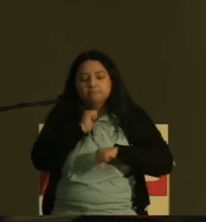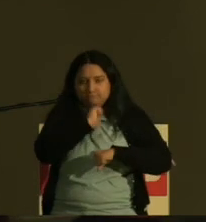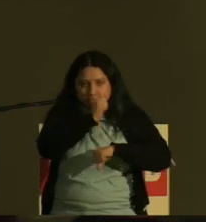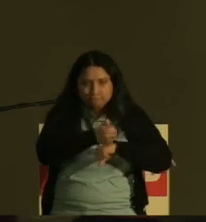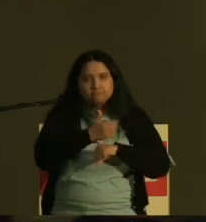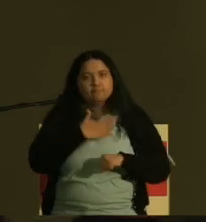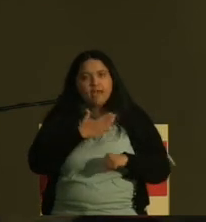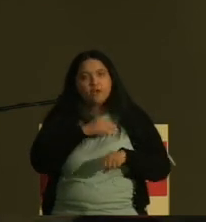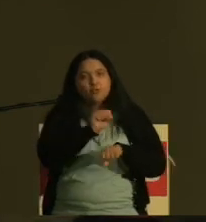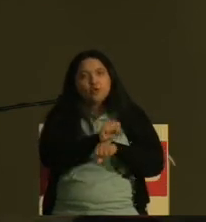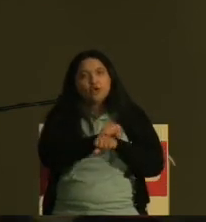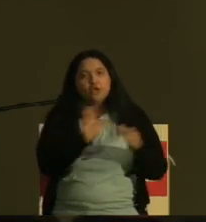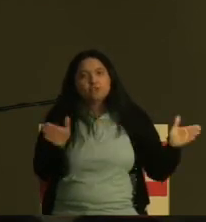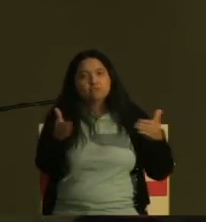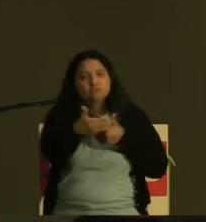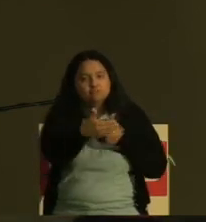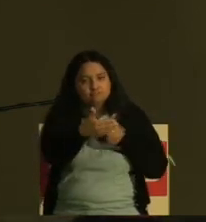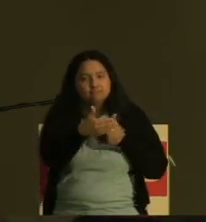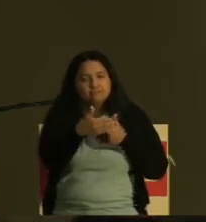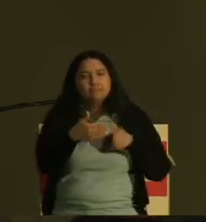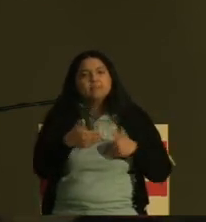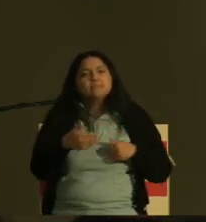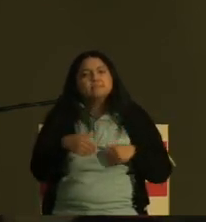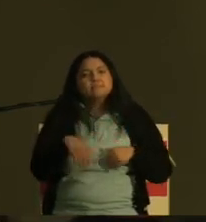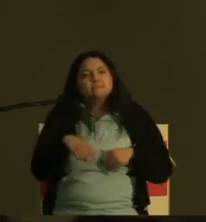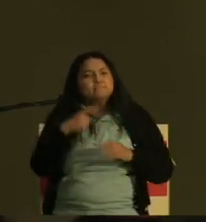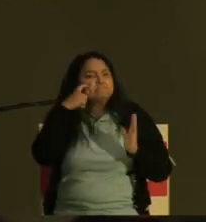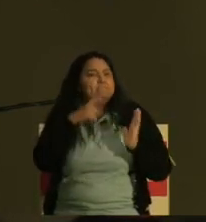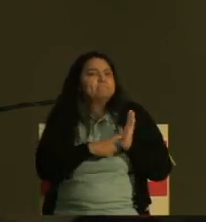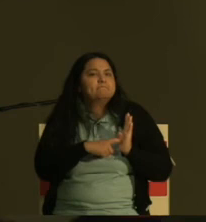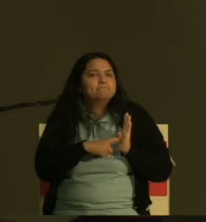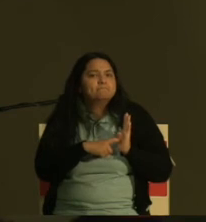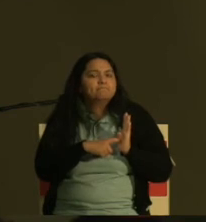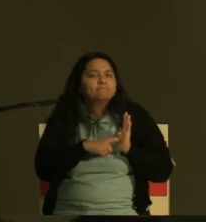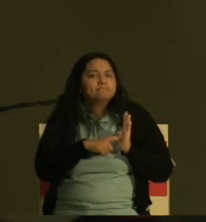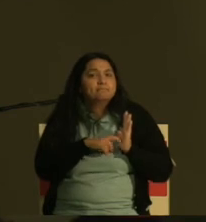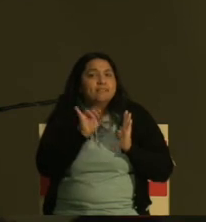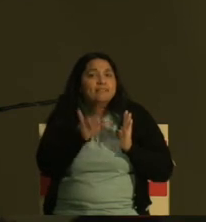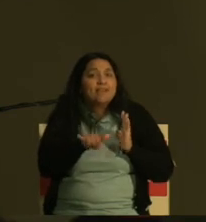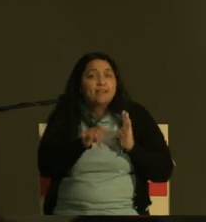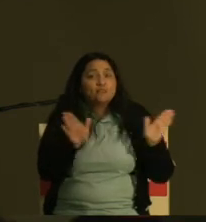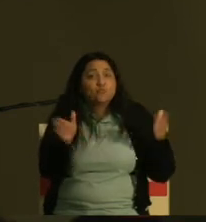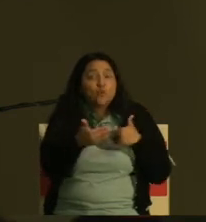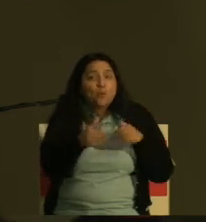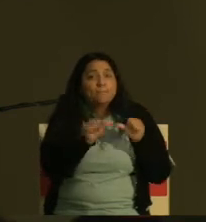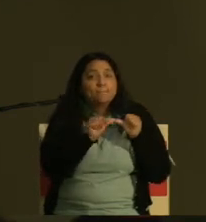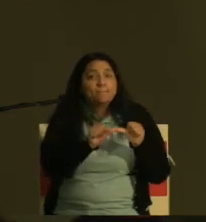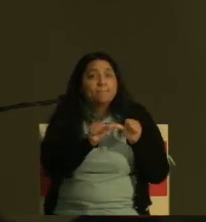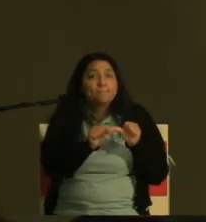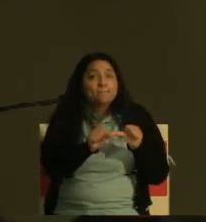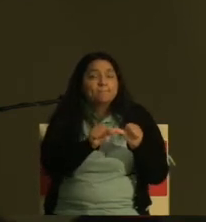de trabajo, me di cuenta que lo que sostenía ese estudio era una tensión con que el resto de la